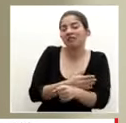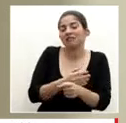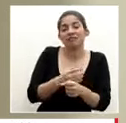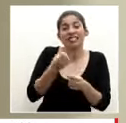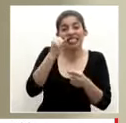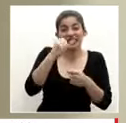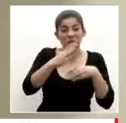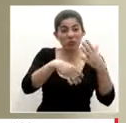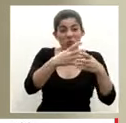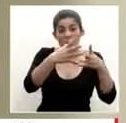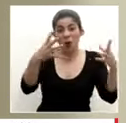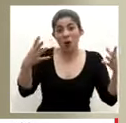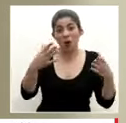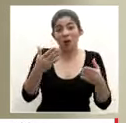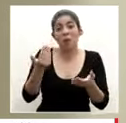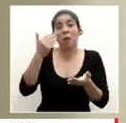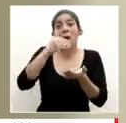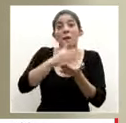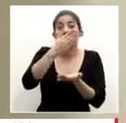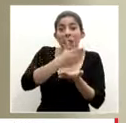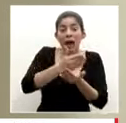acelere.